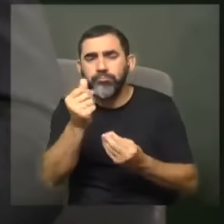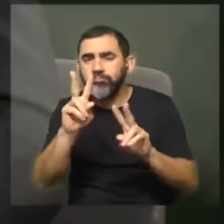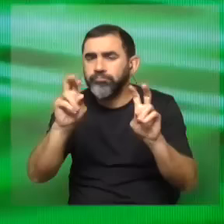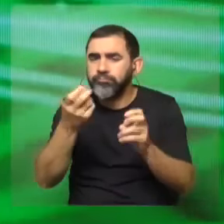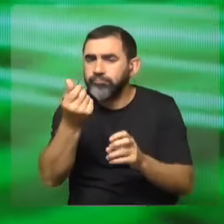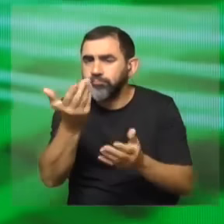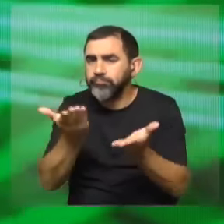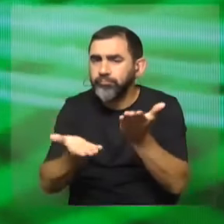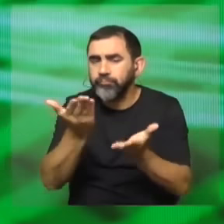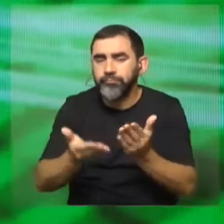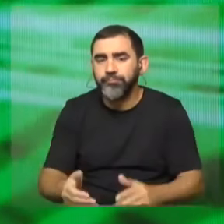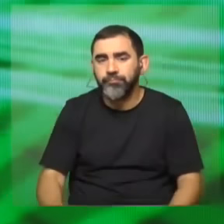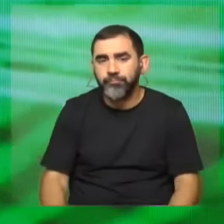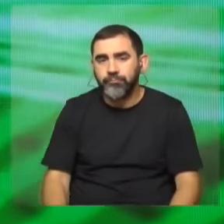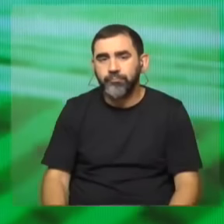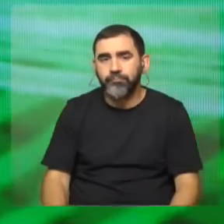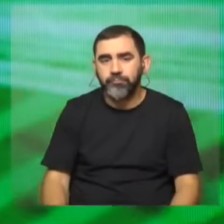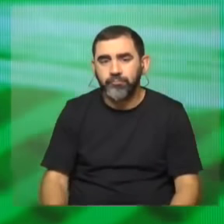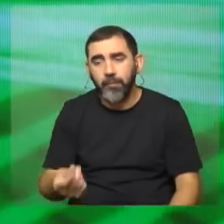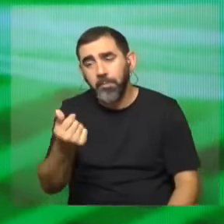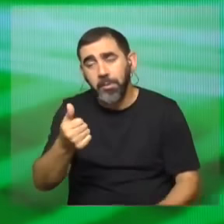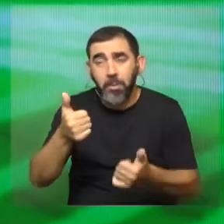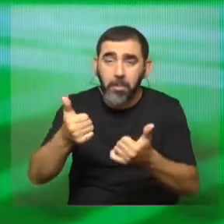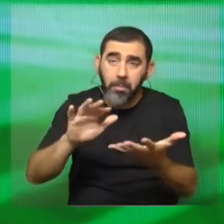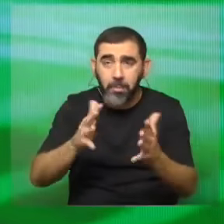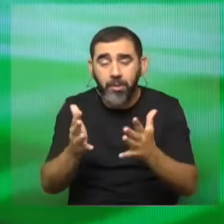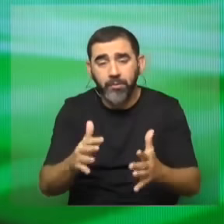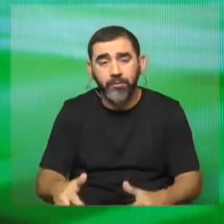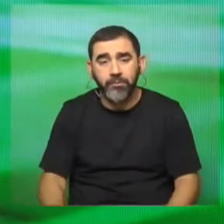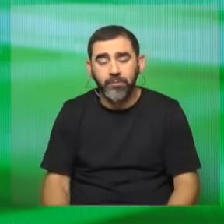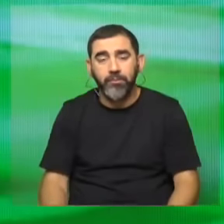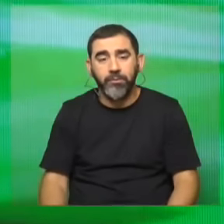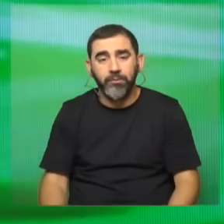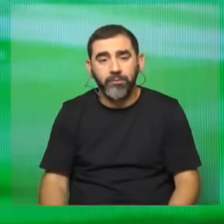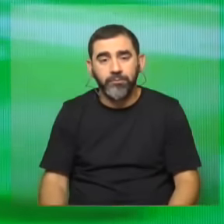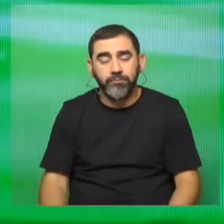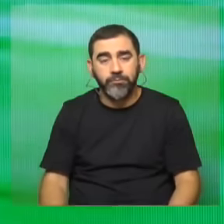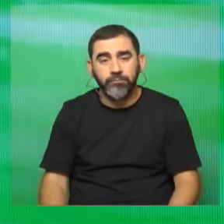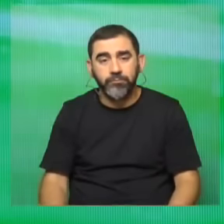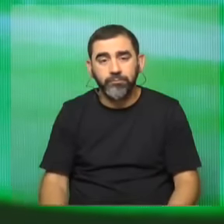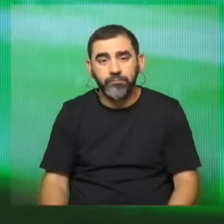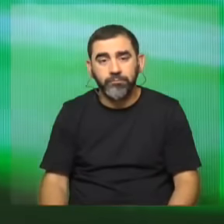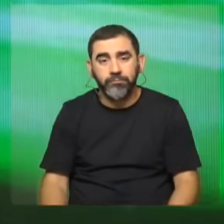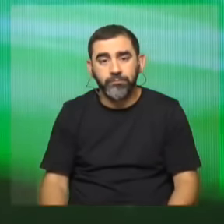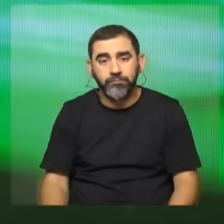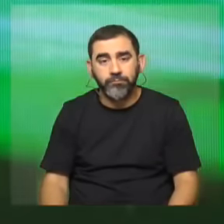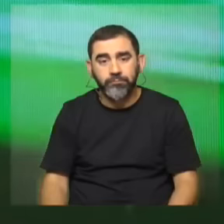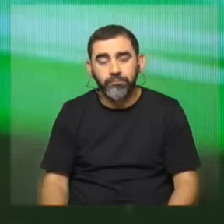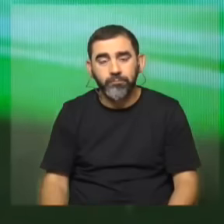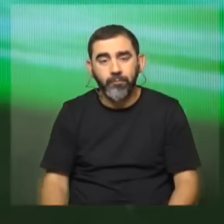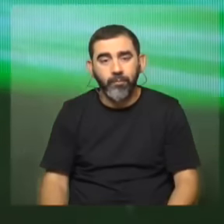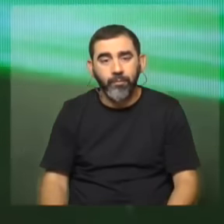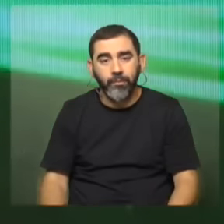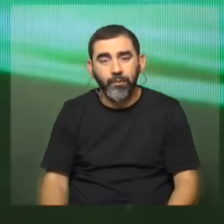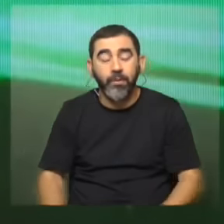precios de precios Estamos bastante bien Yo diría siempre es un tema que se que se maneja y